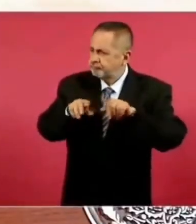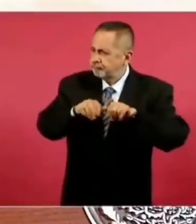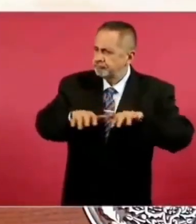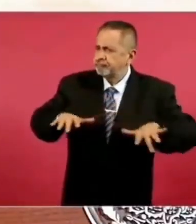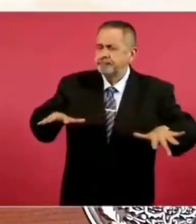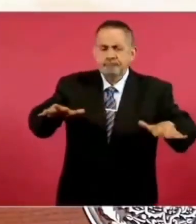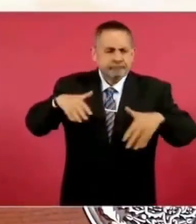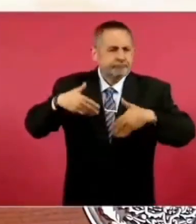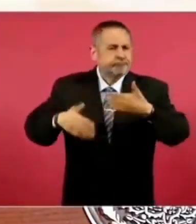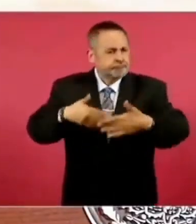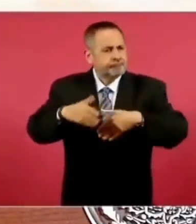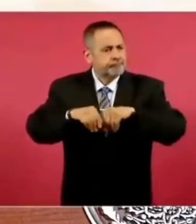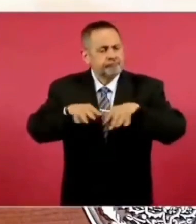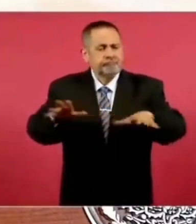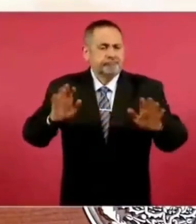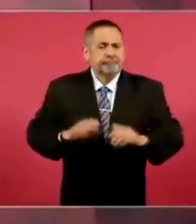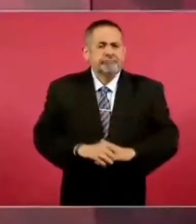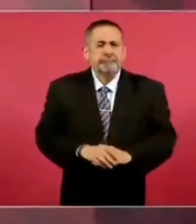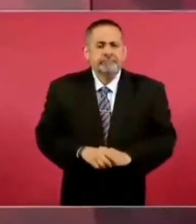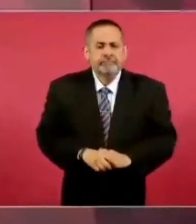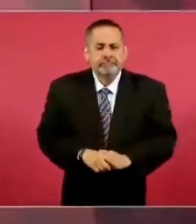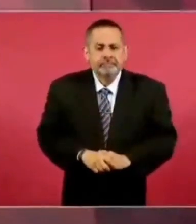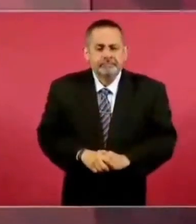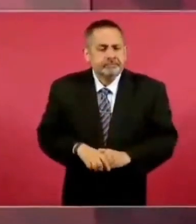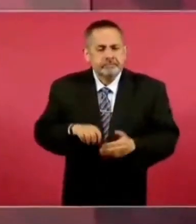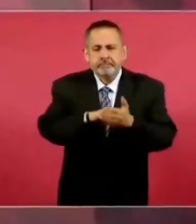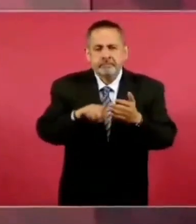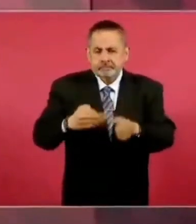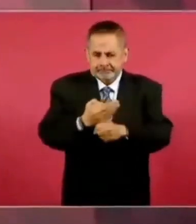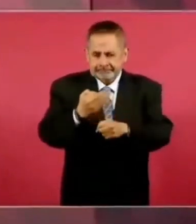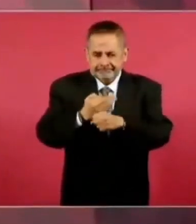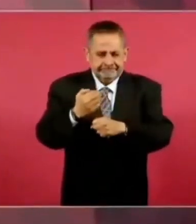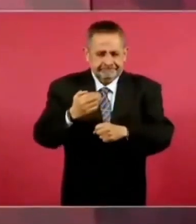Es que ahora pone uno la radio,